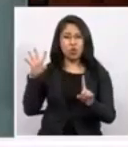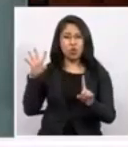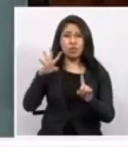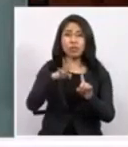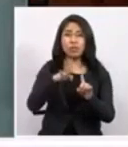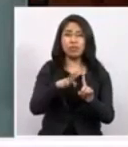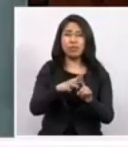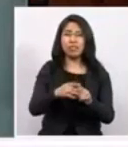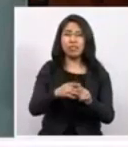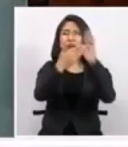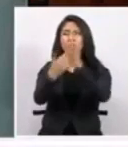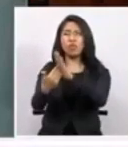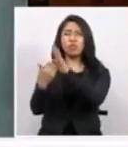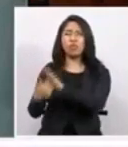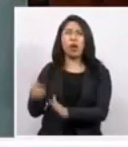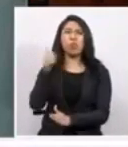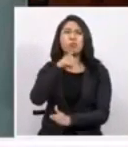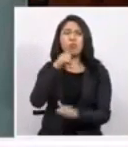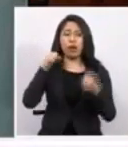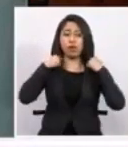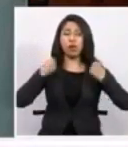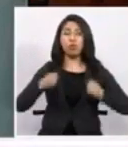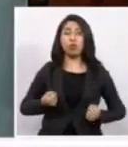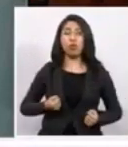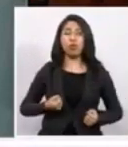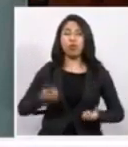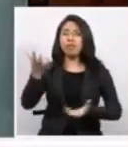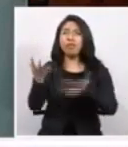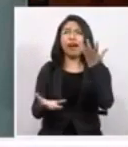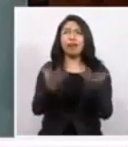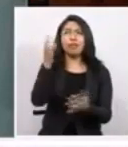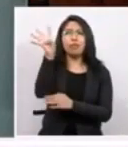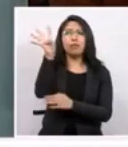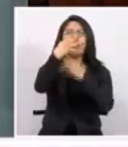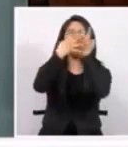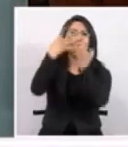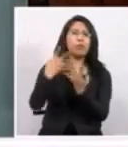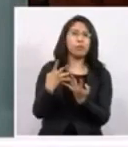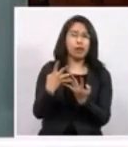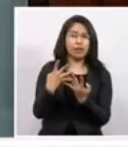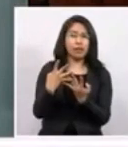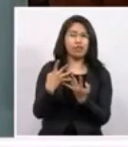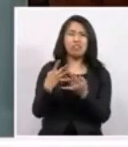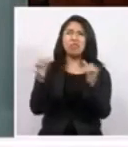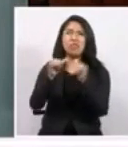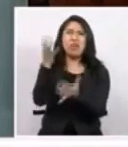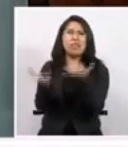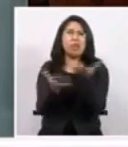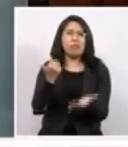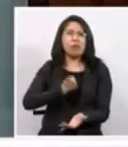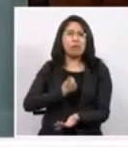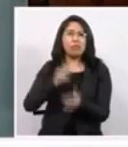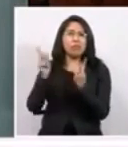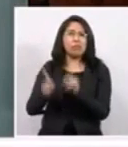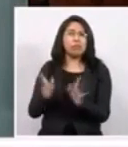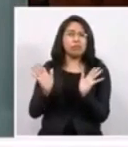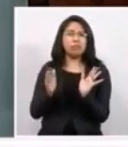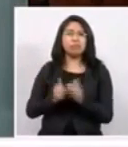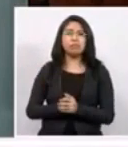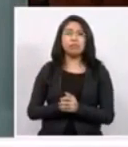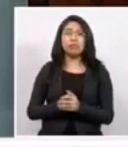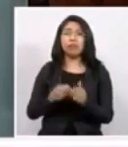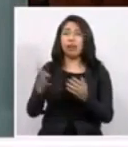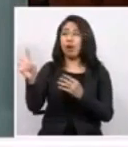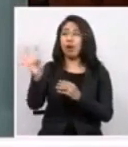humilló a las mujeres de pollera. Se quemó nuestra huipala, que es como quemarnos a nosotros mismos, como